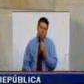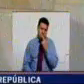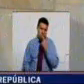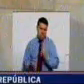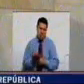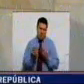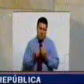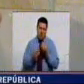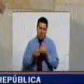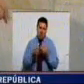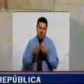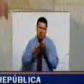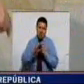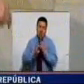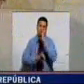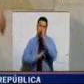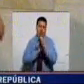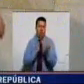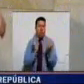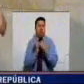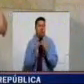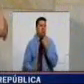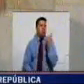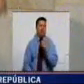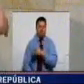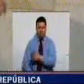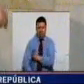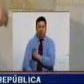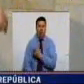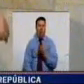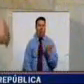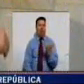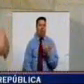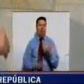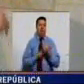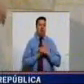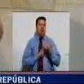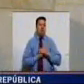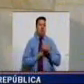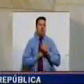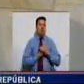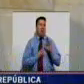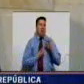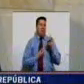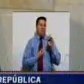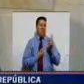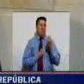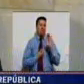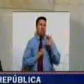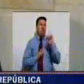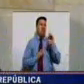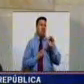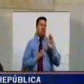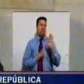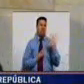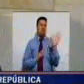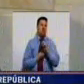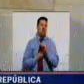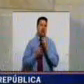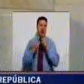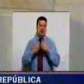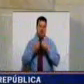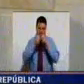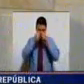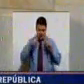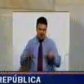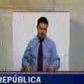carta de intención al Fondo Monetario Internacional, vuelve a decirse, señor presidente, que había que privatizar a Isagen y a ISA y a todas las